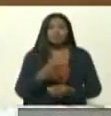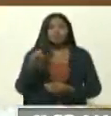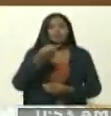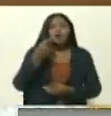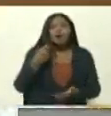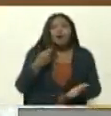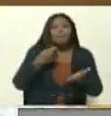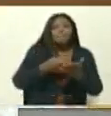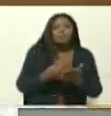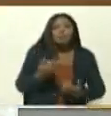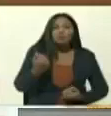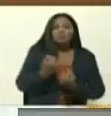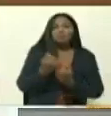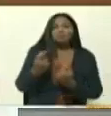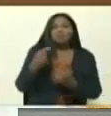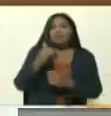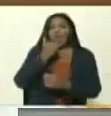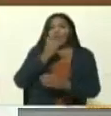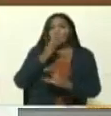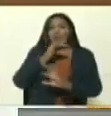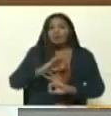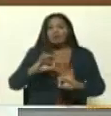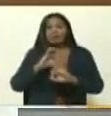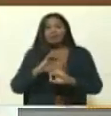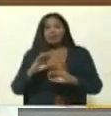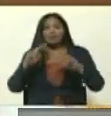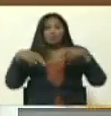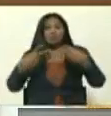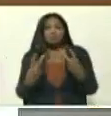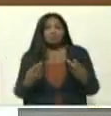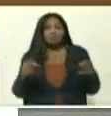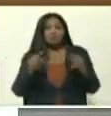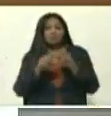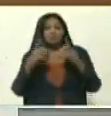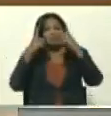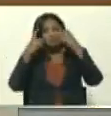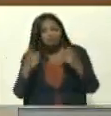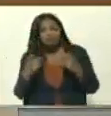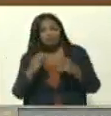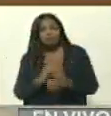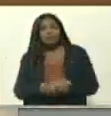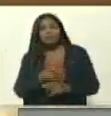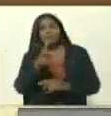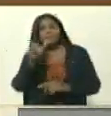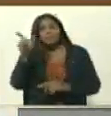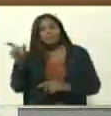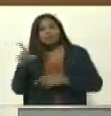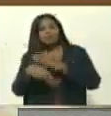aporte inequívoco para la comprensión y actualización profesional de las funcionarias y